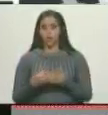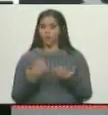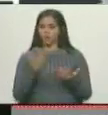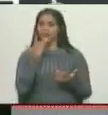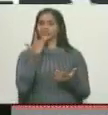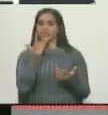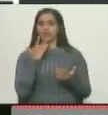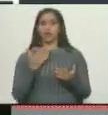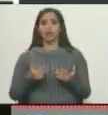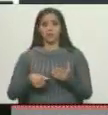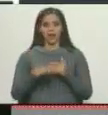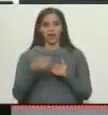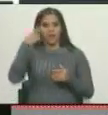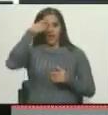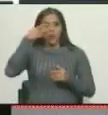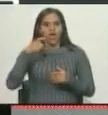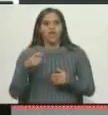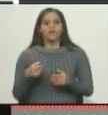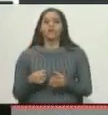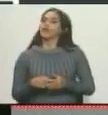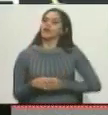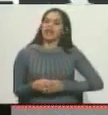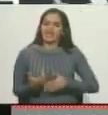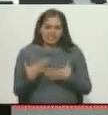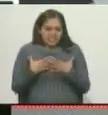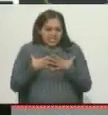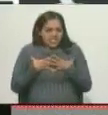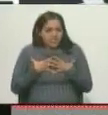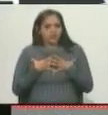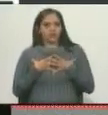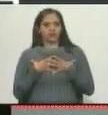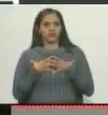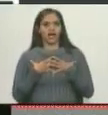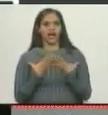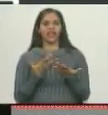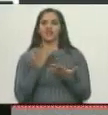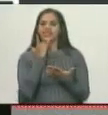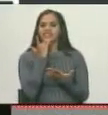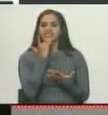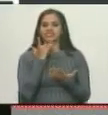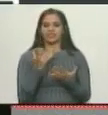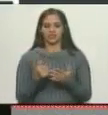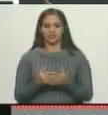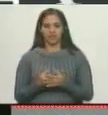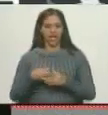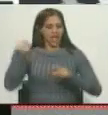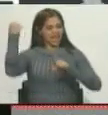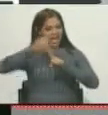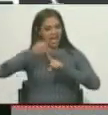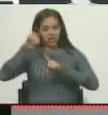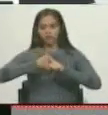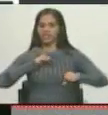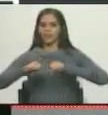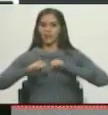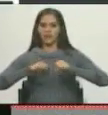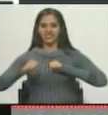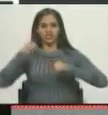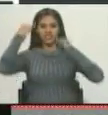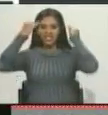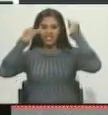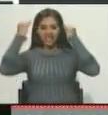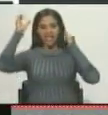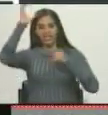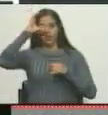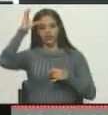llamo al pueblo al coraje, a la indignación, a la valentía, a la lucha, a la movilización de ideas, de